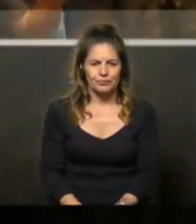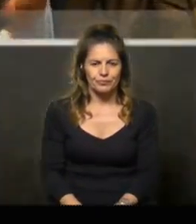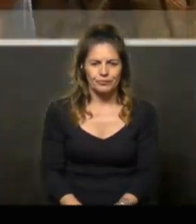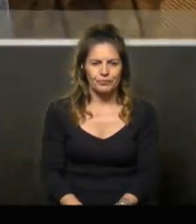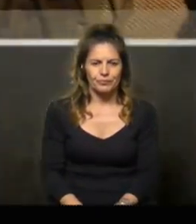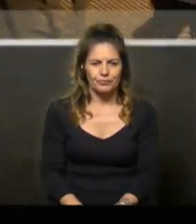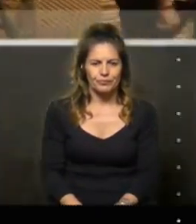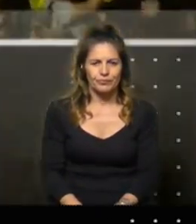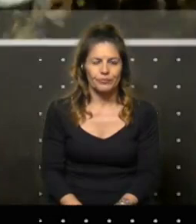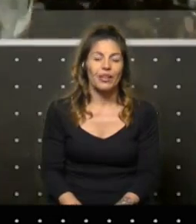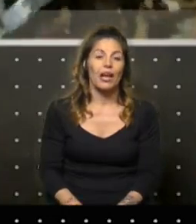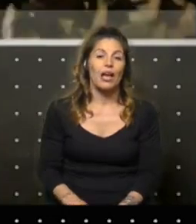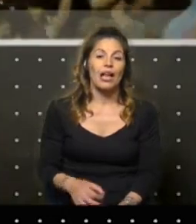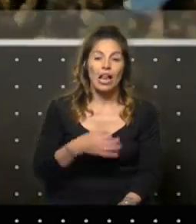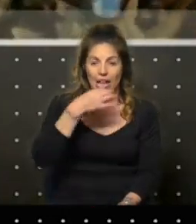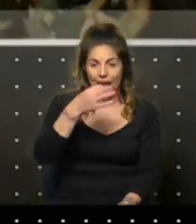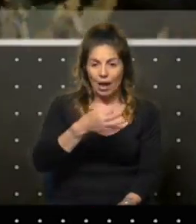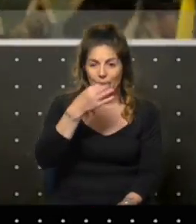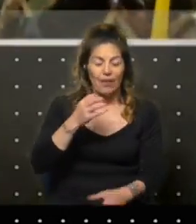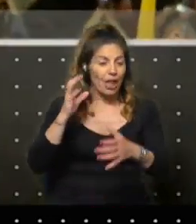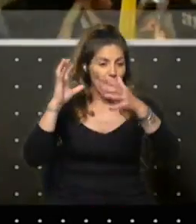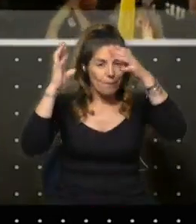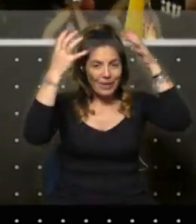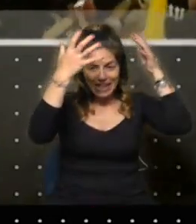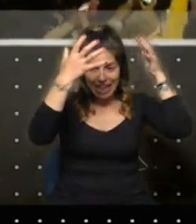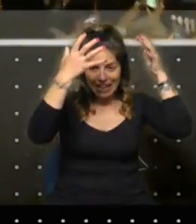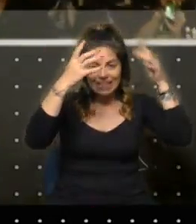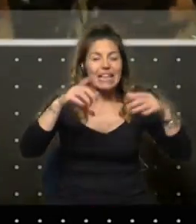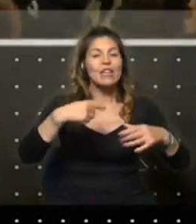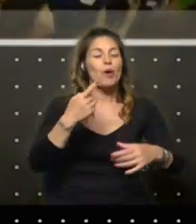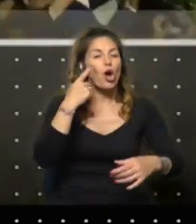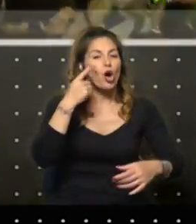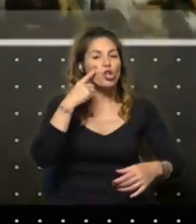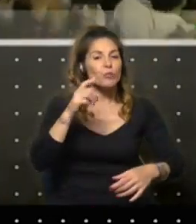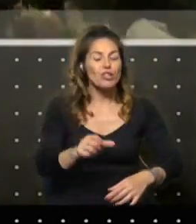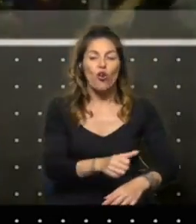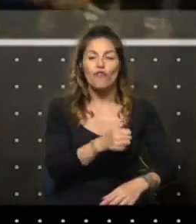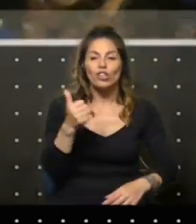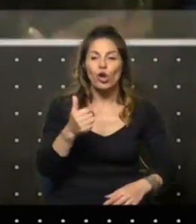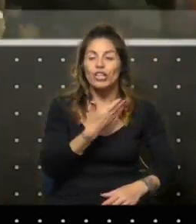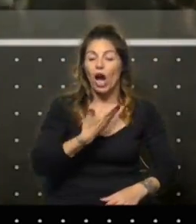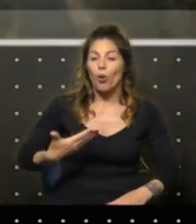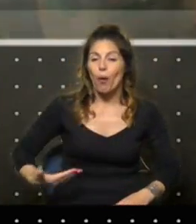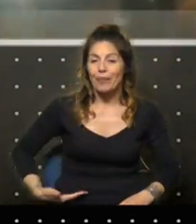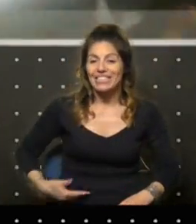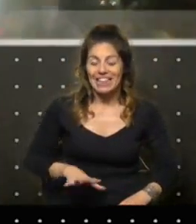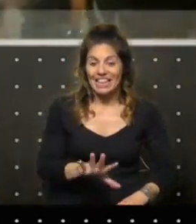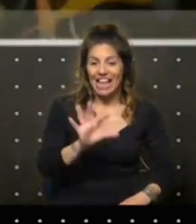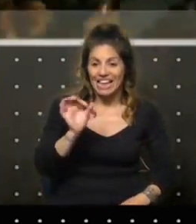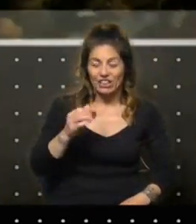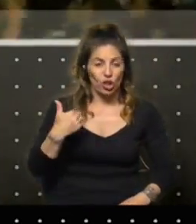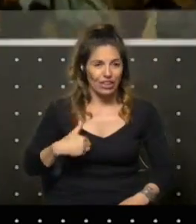gracias bien las palabras de Javier m tras el conocimiento de su Victoria como presidente electo de